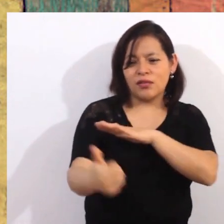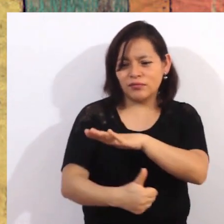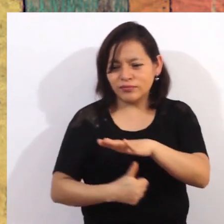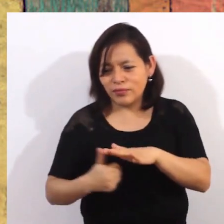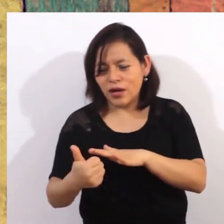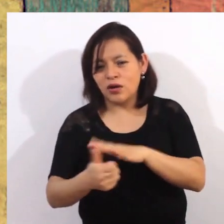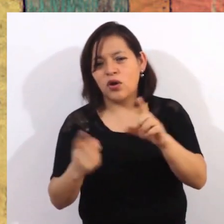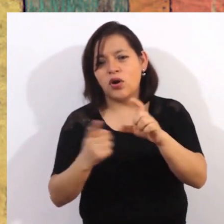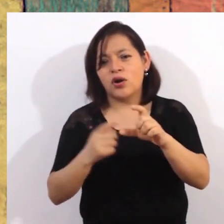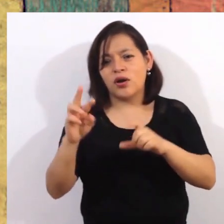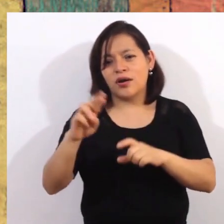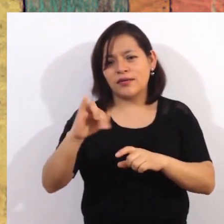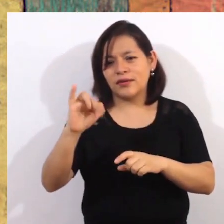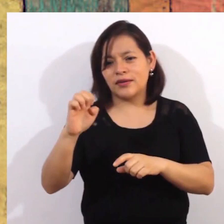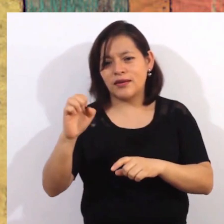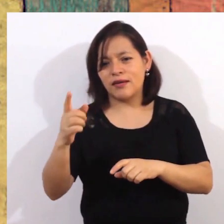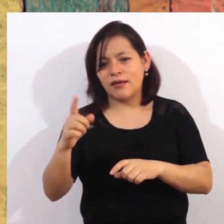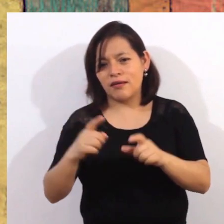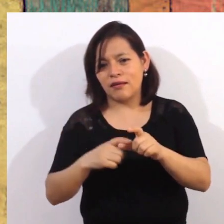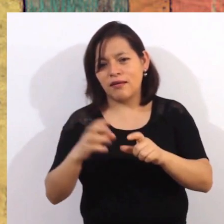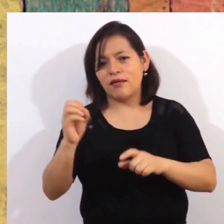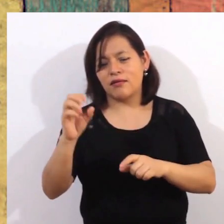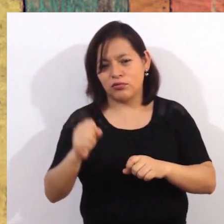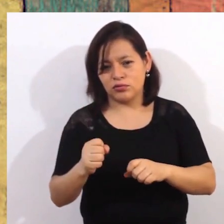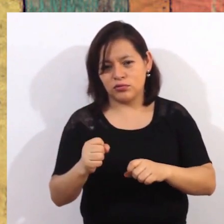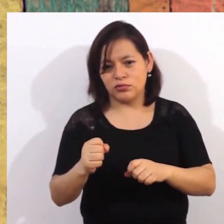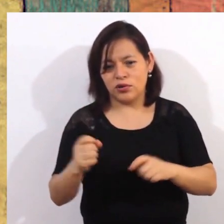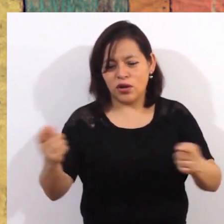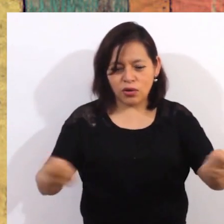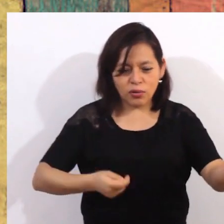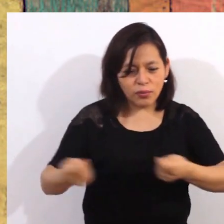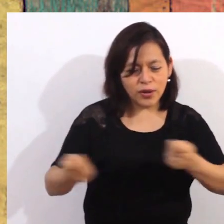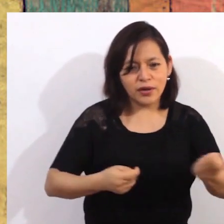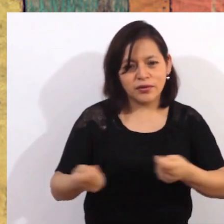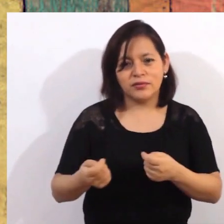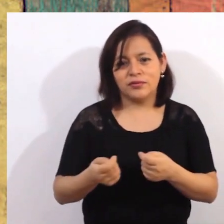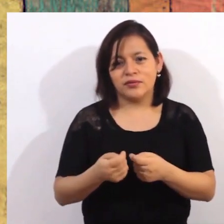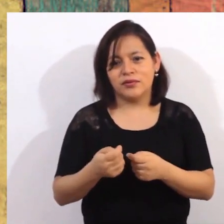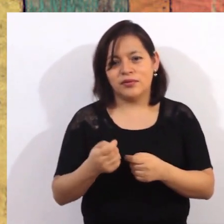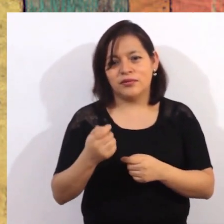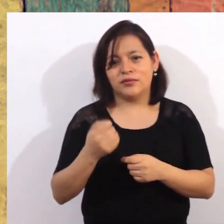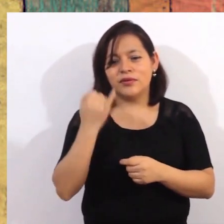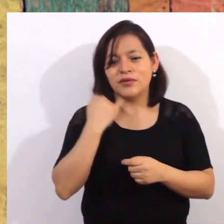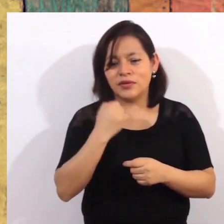jaloneándose y quitándose al reino de Israel, aprovechándose de él de alguna forma.